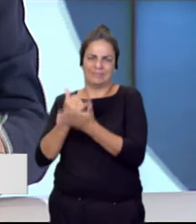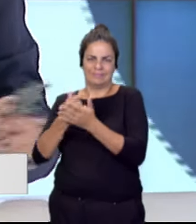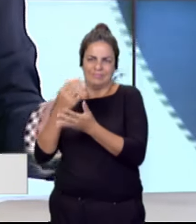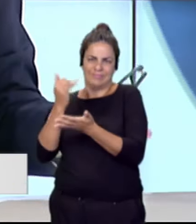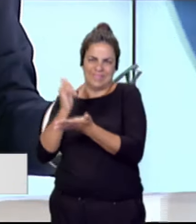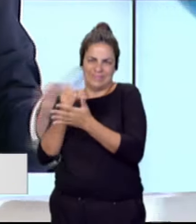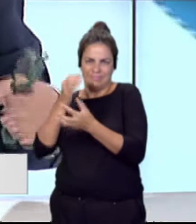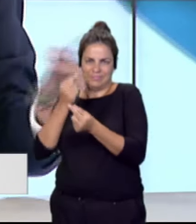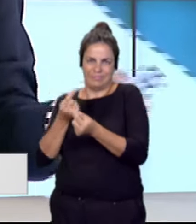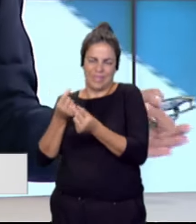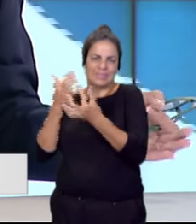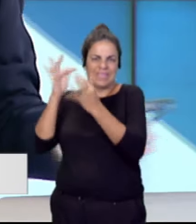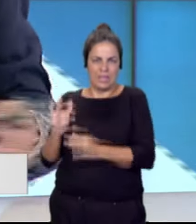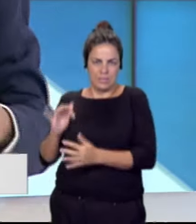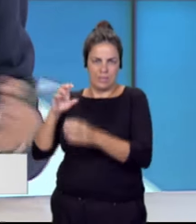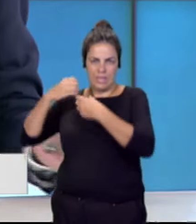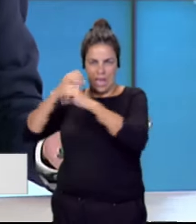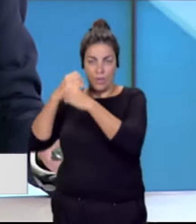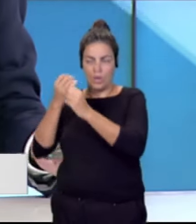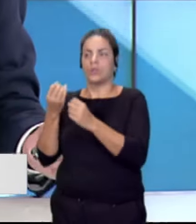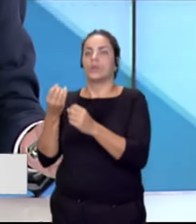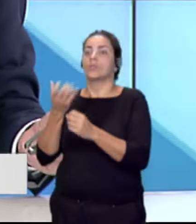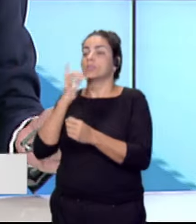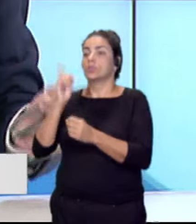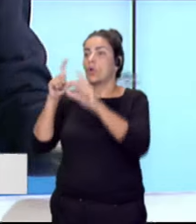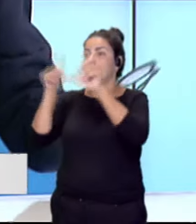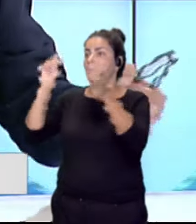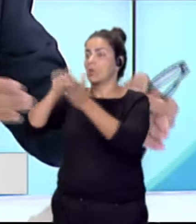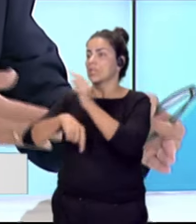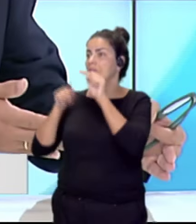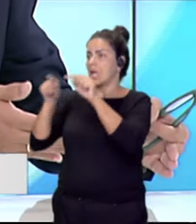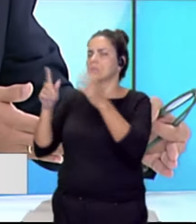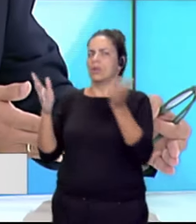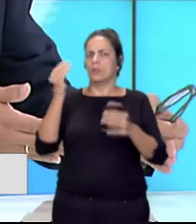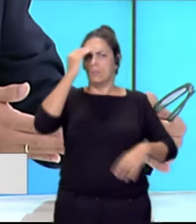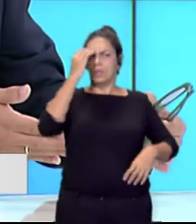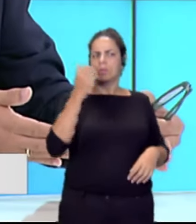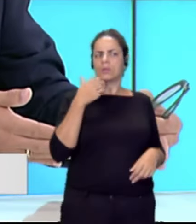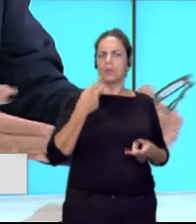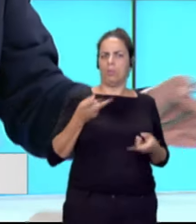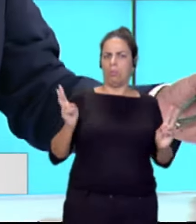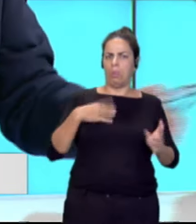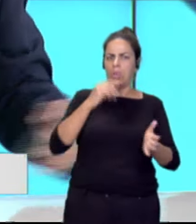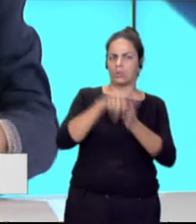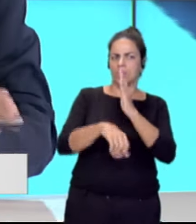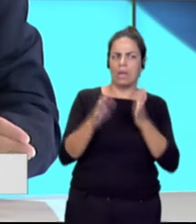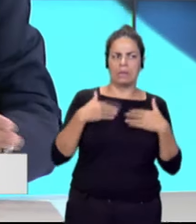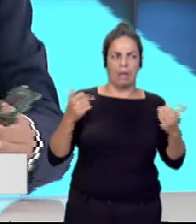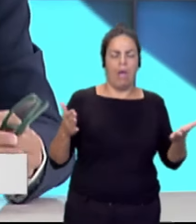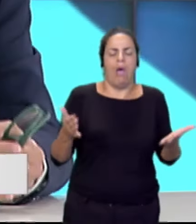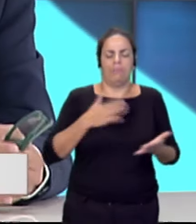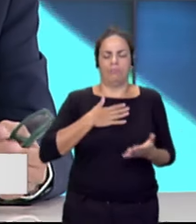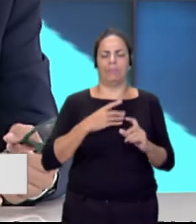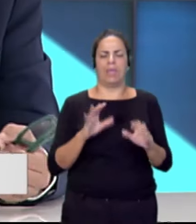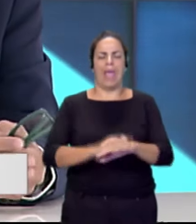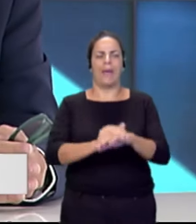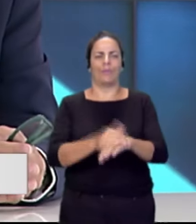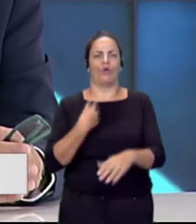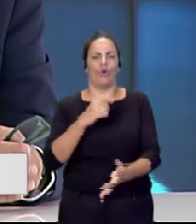ellos. Y yo, hombre, si hay libertad para contratar con quien nos dé la gana, ¿por qué no hacerlo con unos amiguetes nuestros de aquí? Lo que pasa es que los amiguetes nuestros de aquí eran